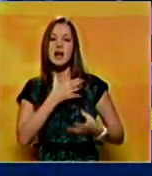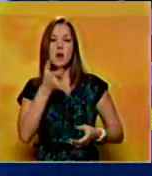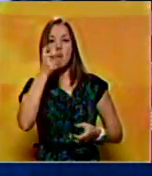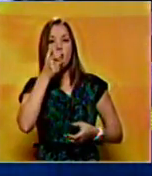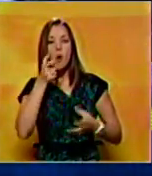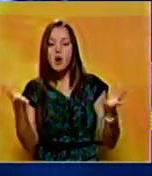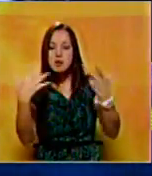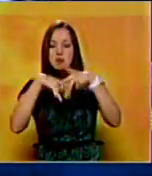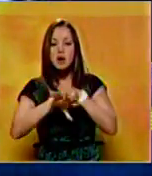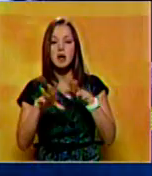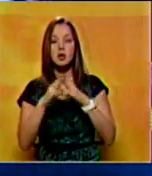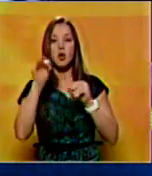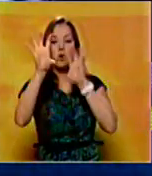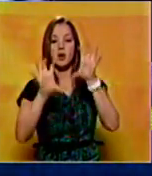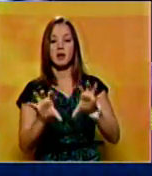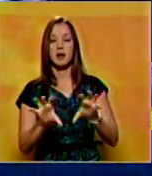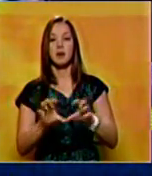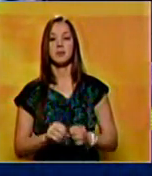todos los estados.